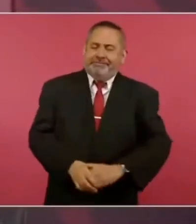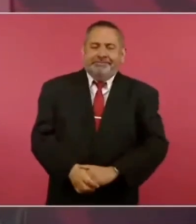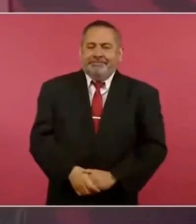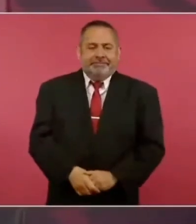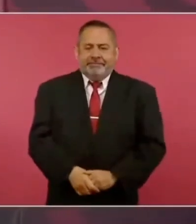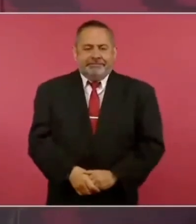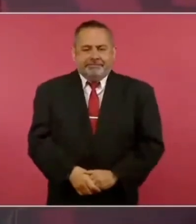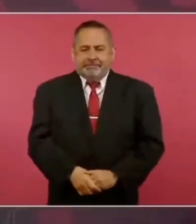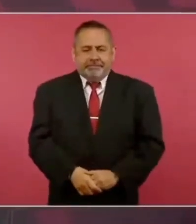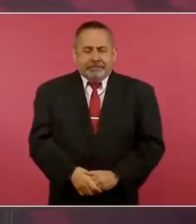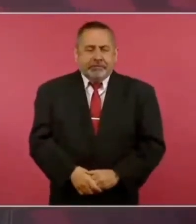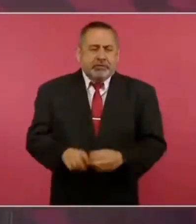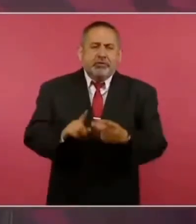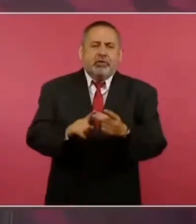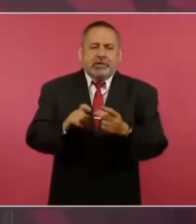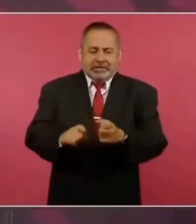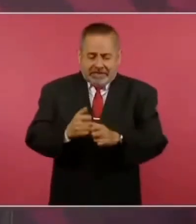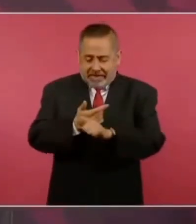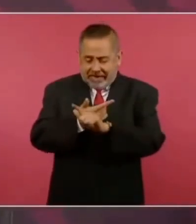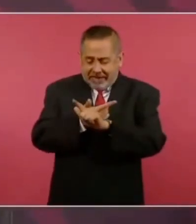Y las libertades,